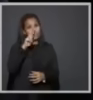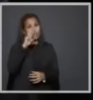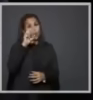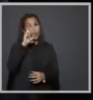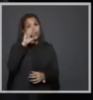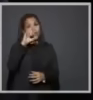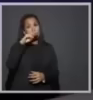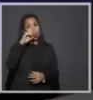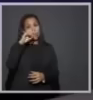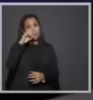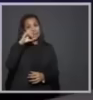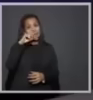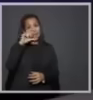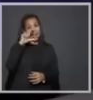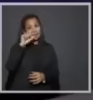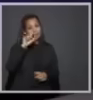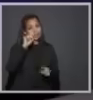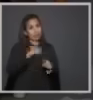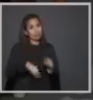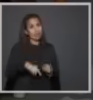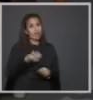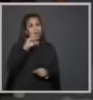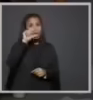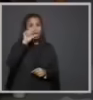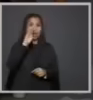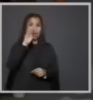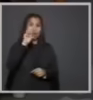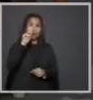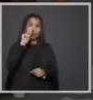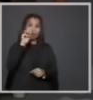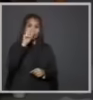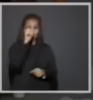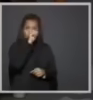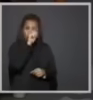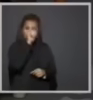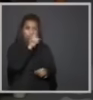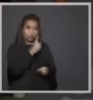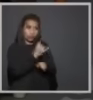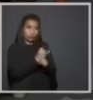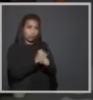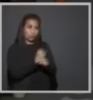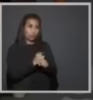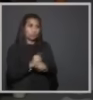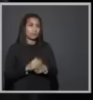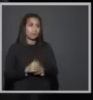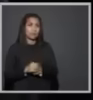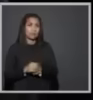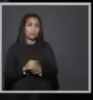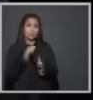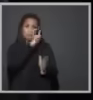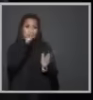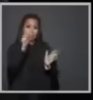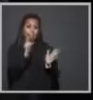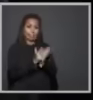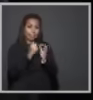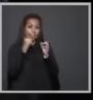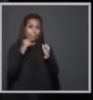Quitarlos. Aborto. Consulta. Ley de seguridad interior.